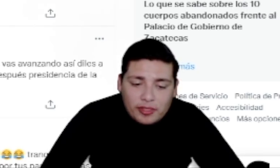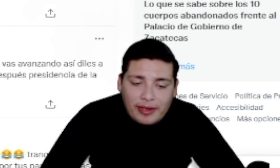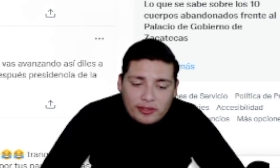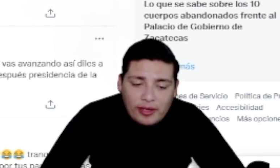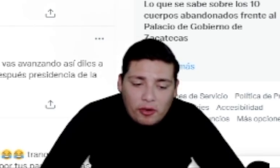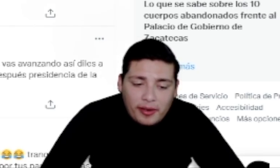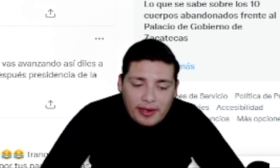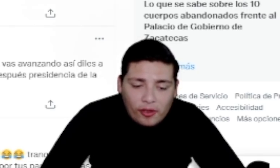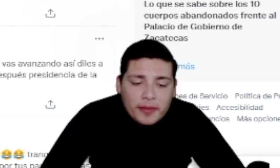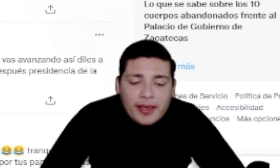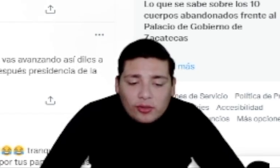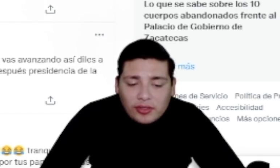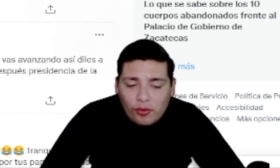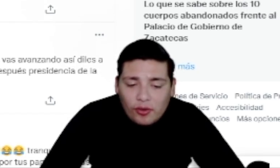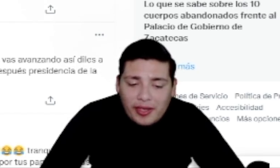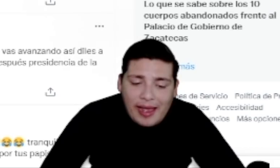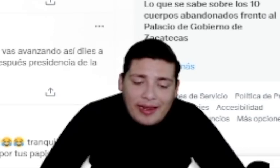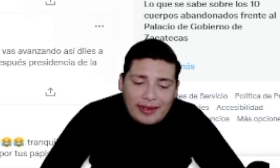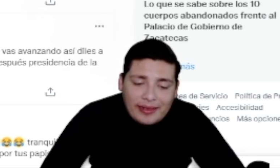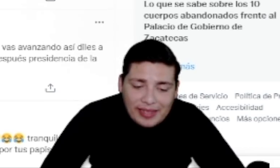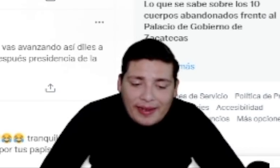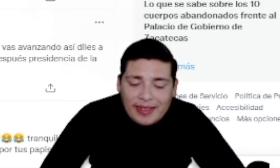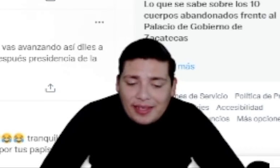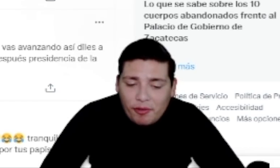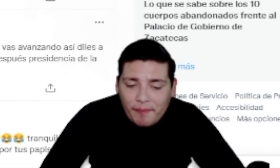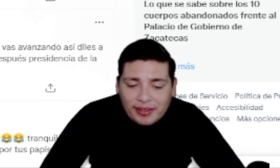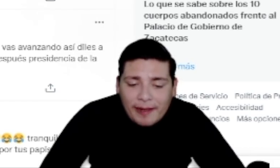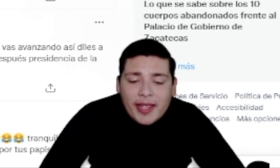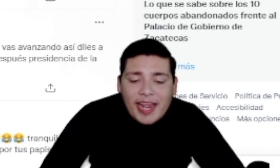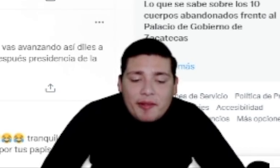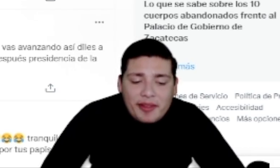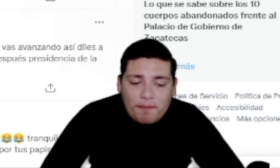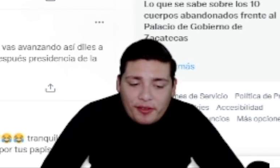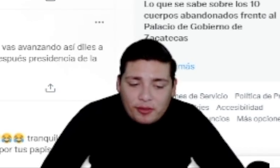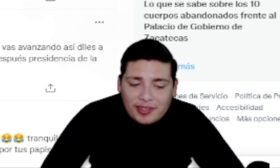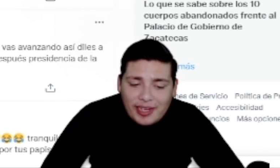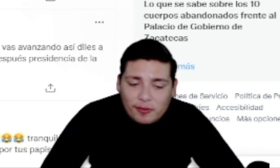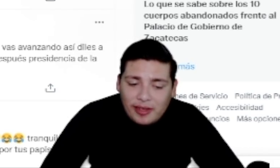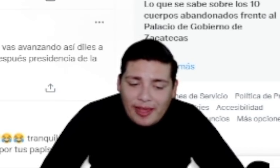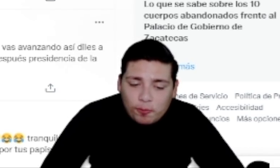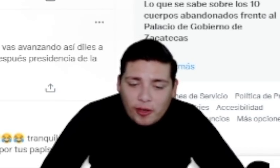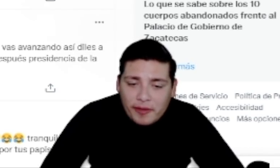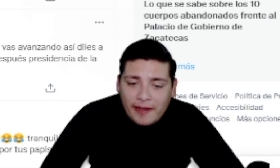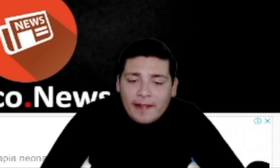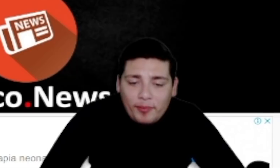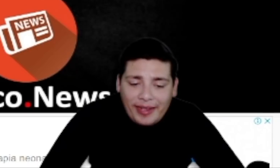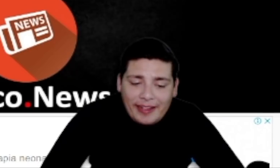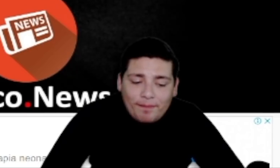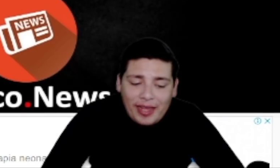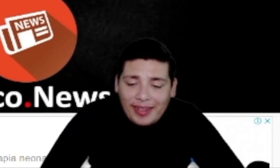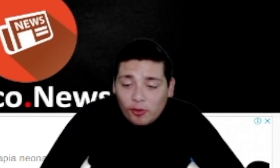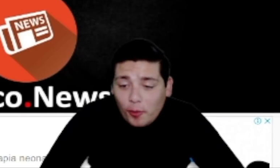la próxima elección a gobernador. Estoy seguro que al alcanzar esta nueva meta en mi vida profesional seremos aliados por el bien